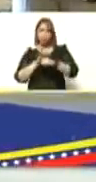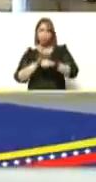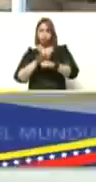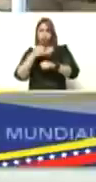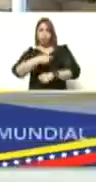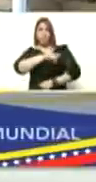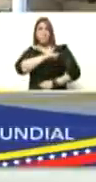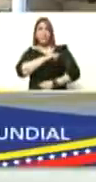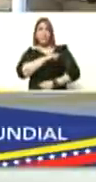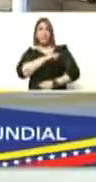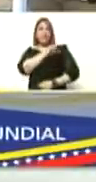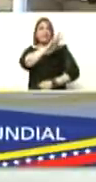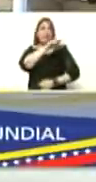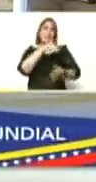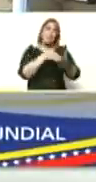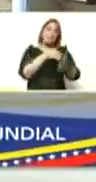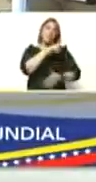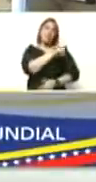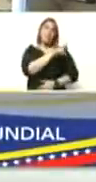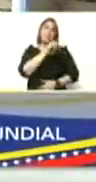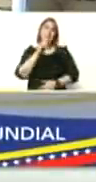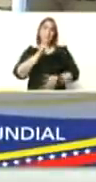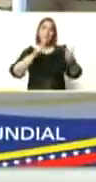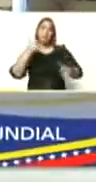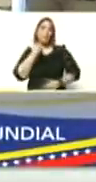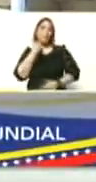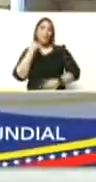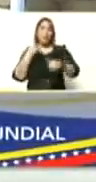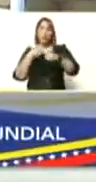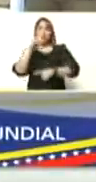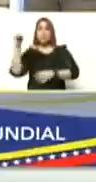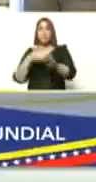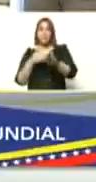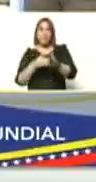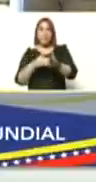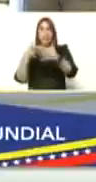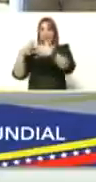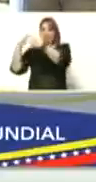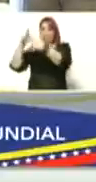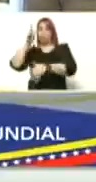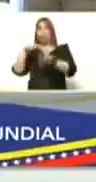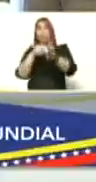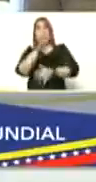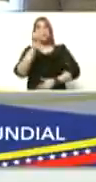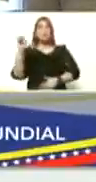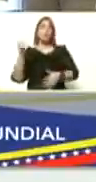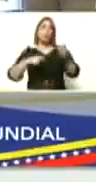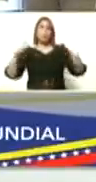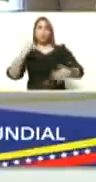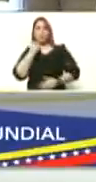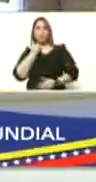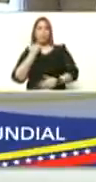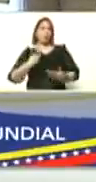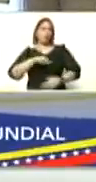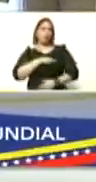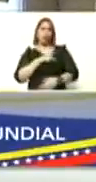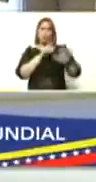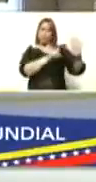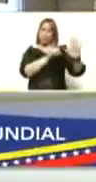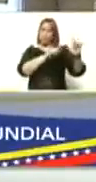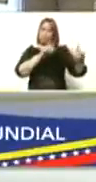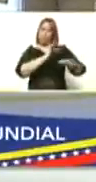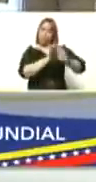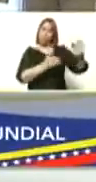España está en 3.100 casos. Estados Unidos 2.500 casos. Nosotros estamos en 6 casos.